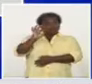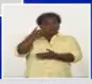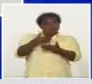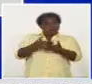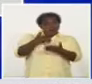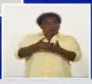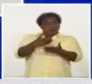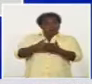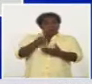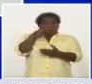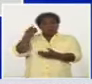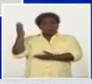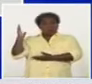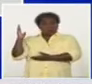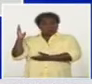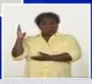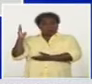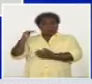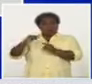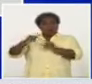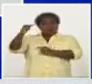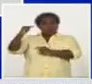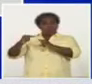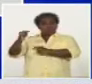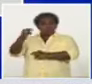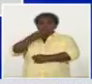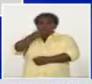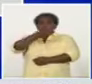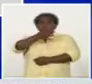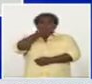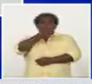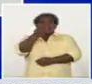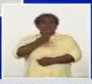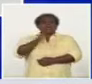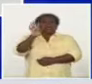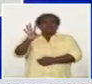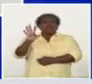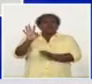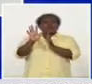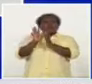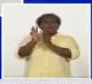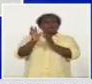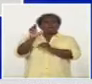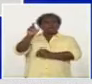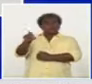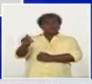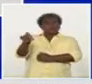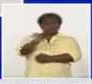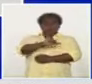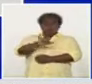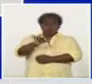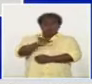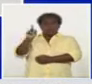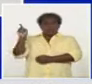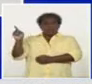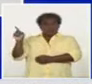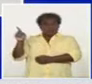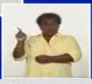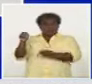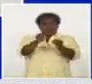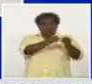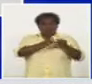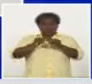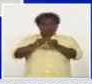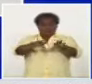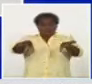comportamiento pudiéramos referirlo a los últimos 4 meses, son de transmisión autóctona en nuestro